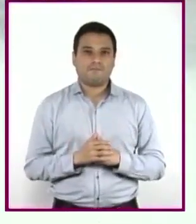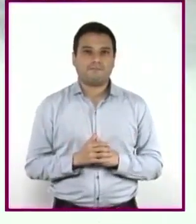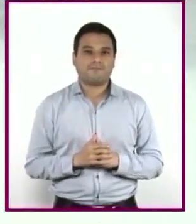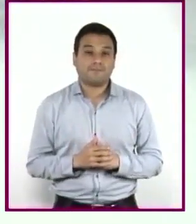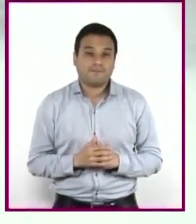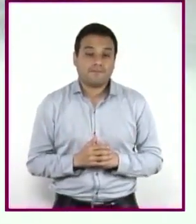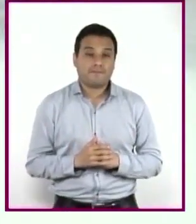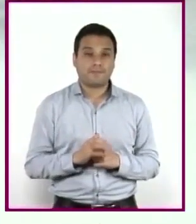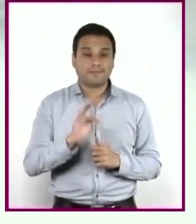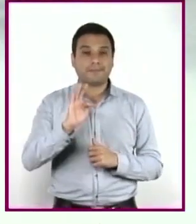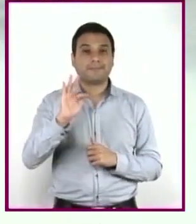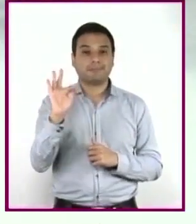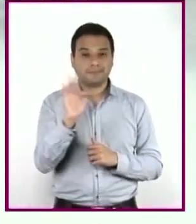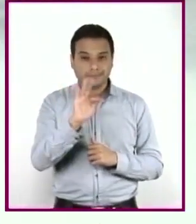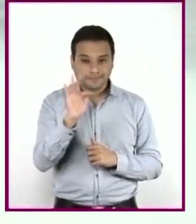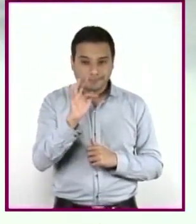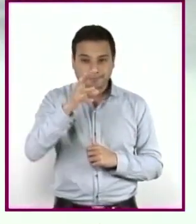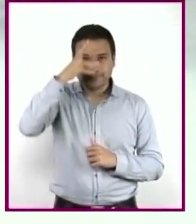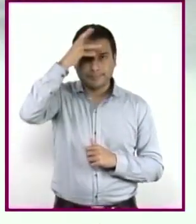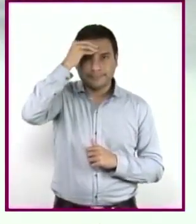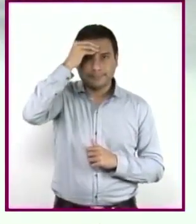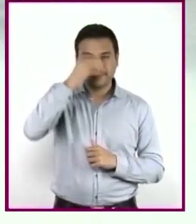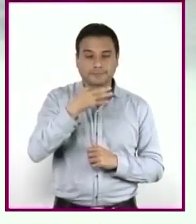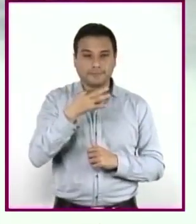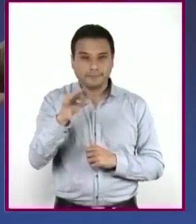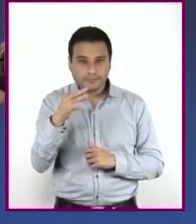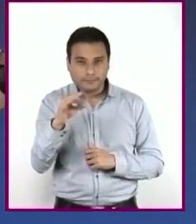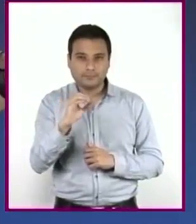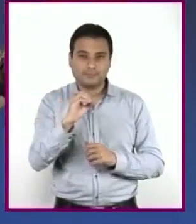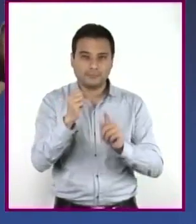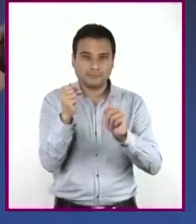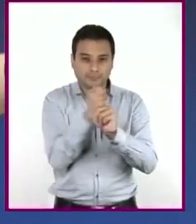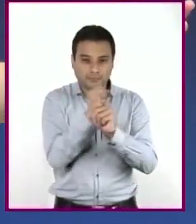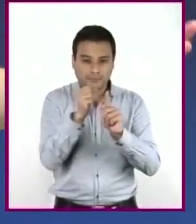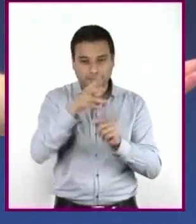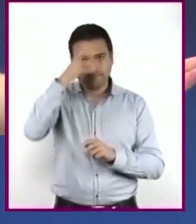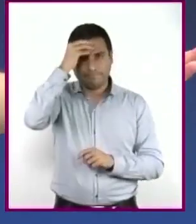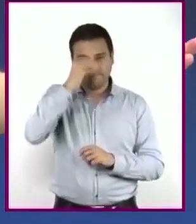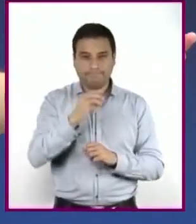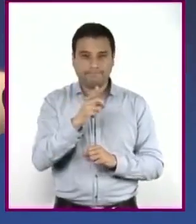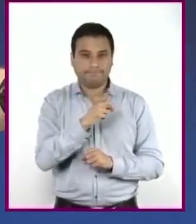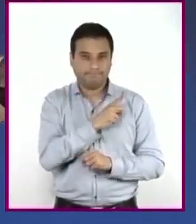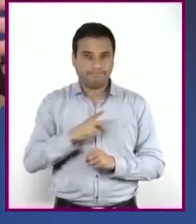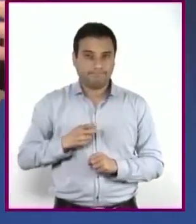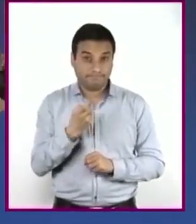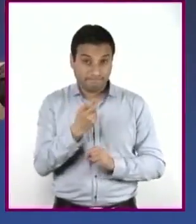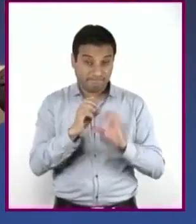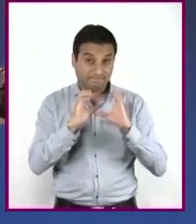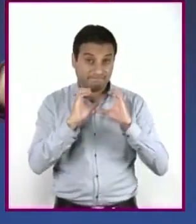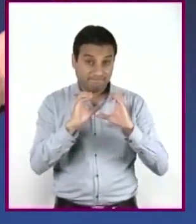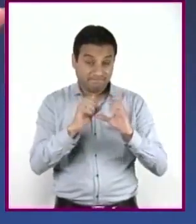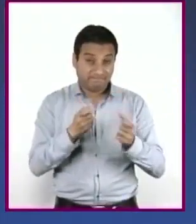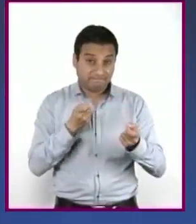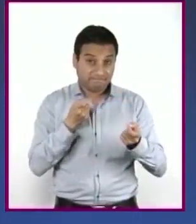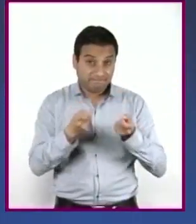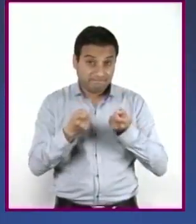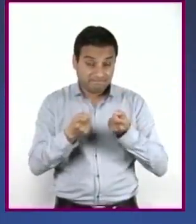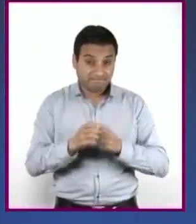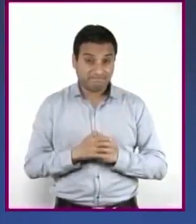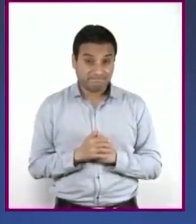palabras, a hacer ciertas acciones. Es importante también que estemos regulando ese tipo de contenidos y que están viendo